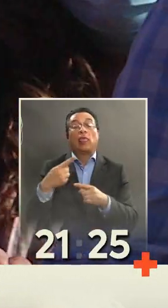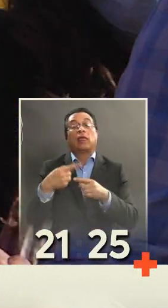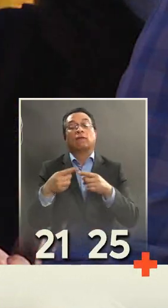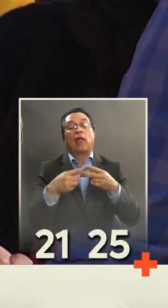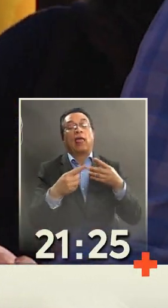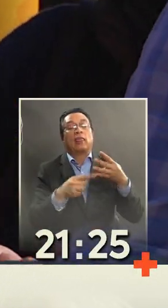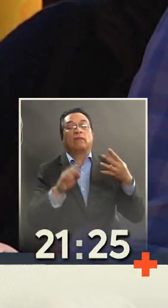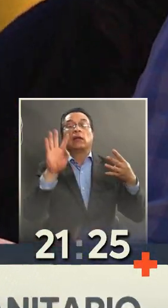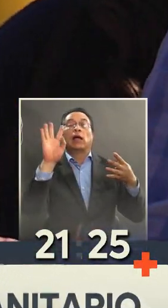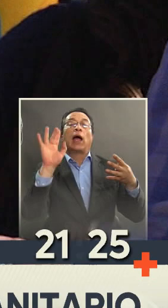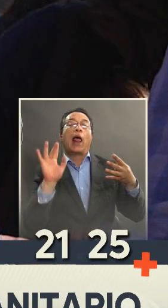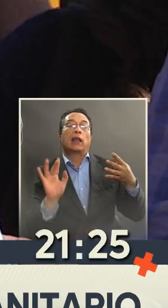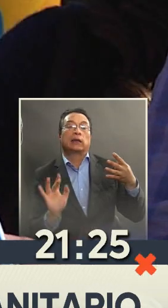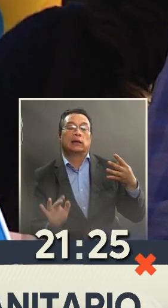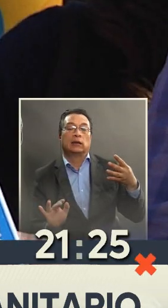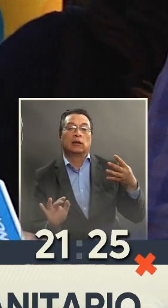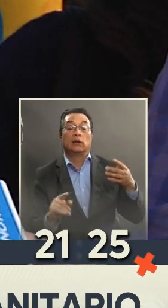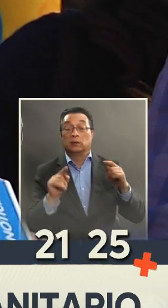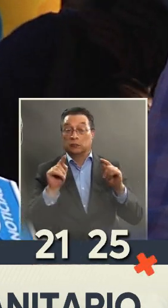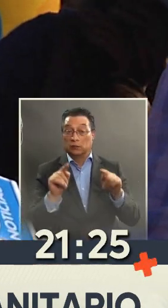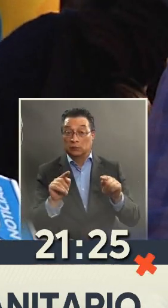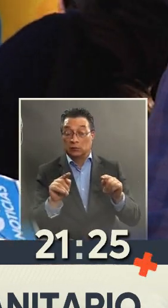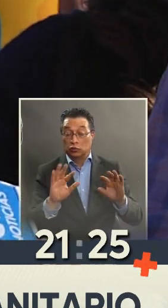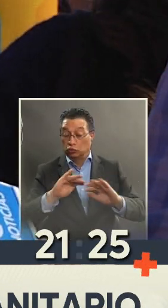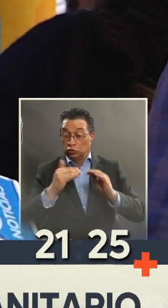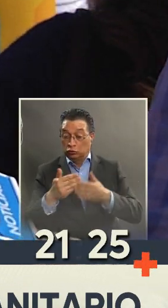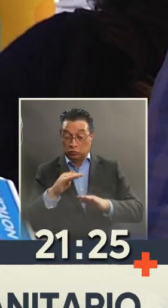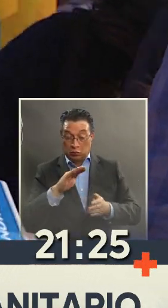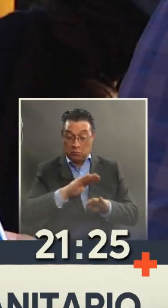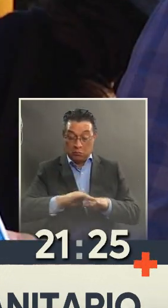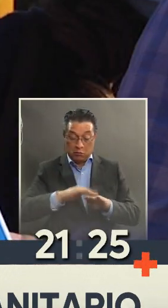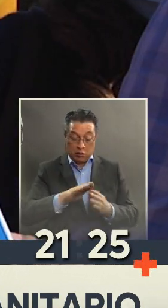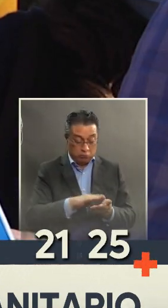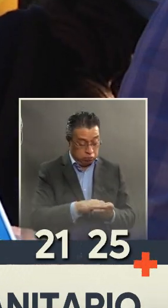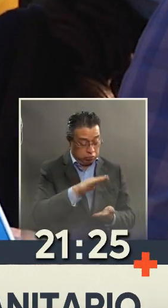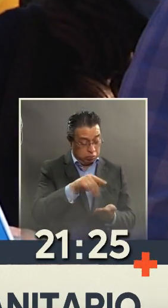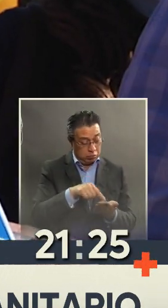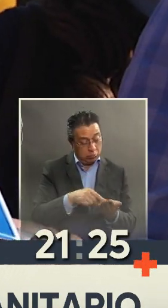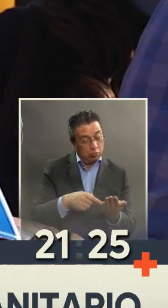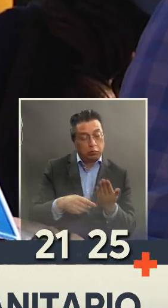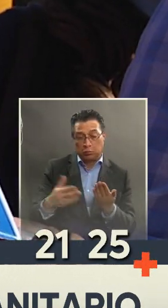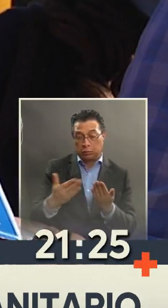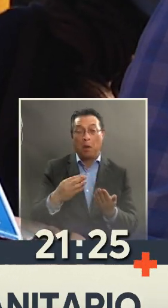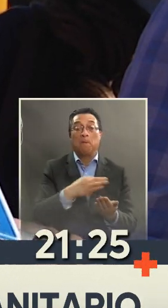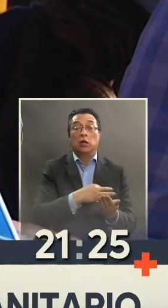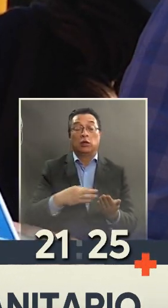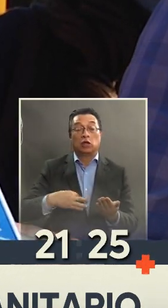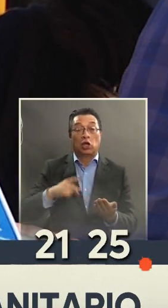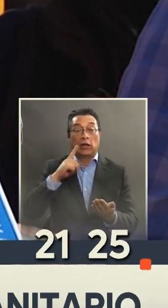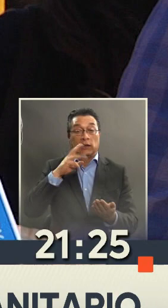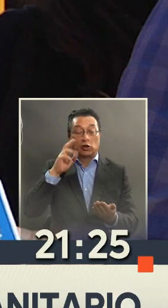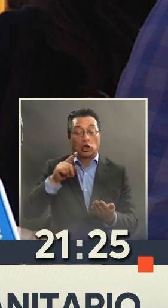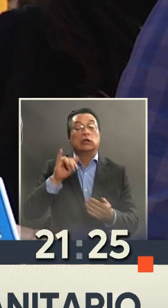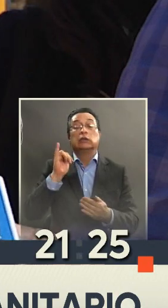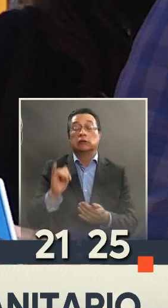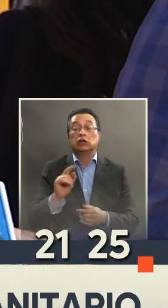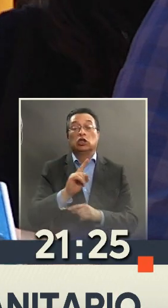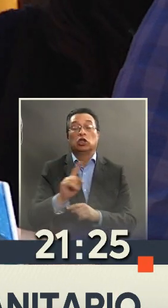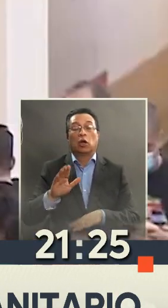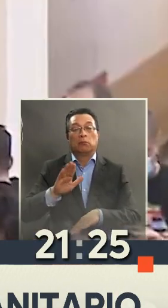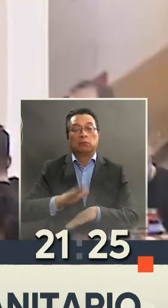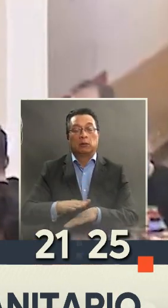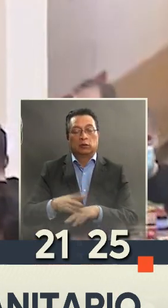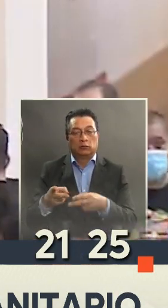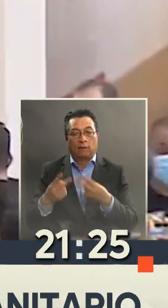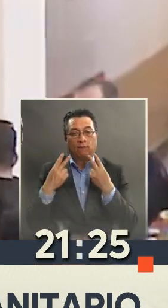Por lo tanto, en función de los antecedentes que acrediten las personas, el Ministerio del Interior es quien determina cuáles son esos pasos para poder